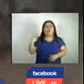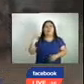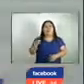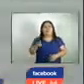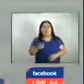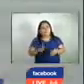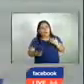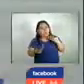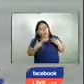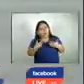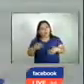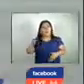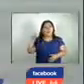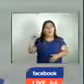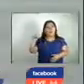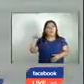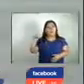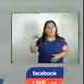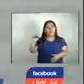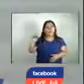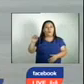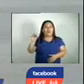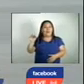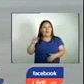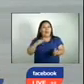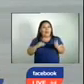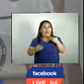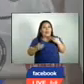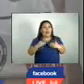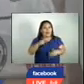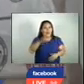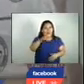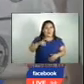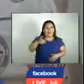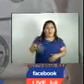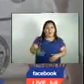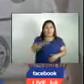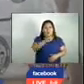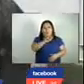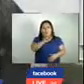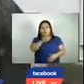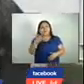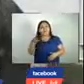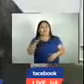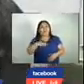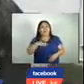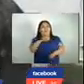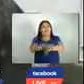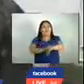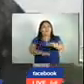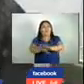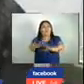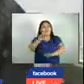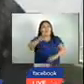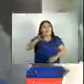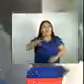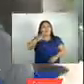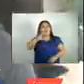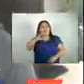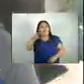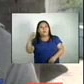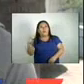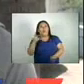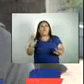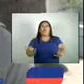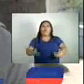Nacional Civil, Mauricio Arriaza Chicas, detalló que en lo que va del 2022 se han capturado a más de 1.500 personas que se